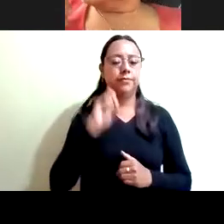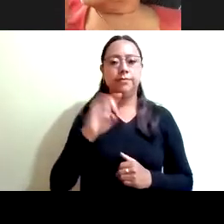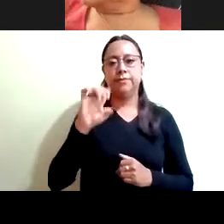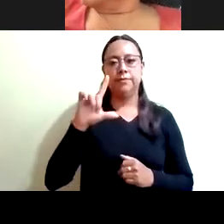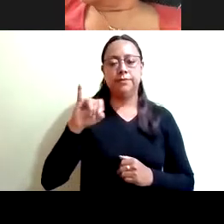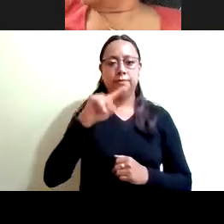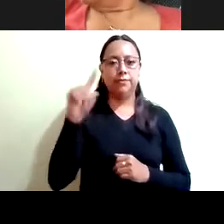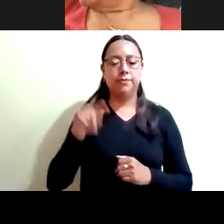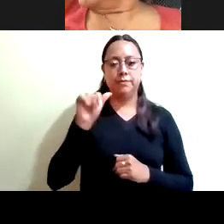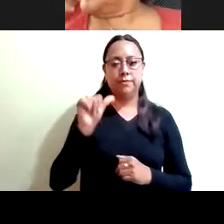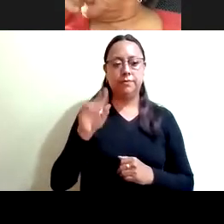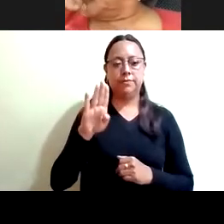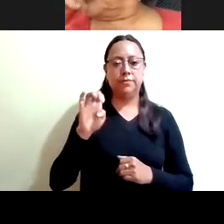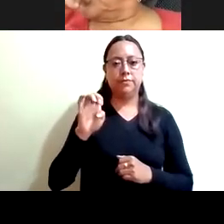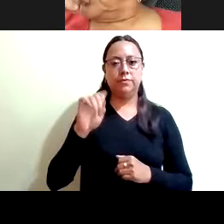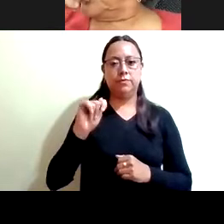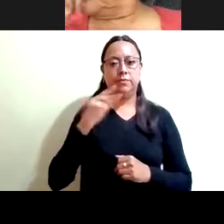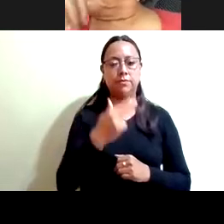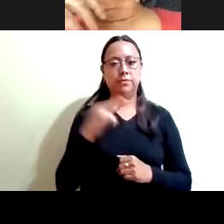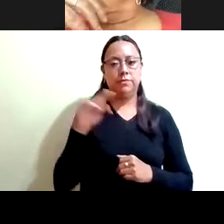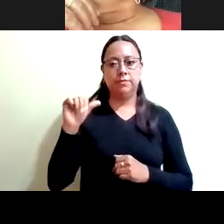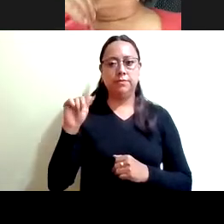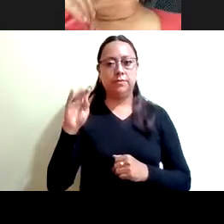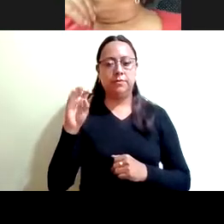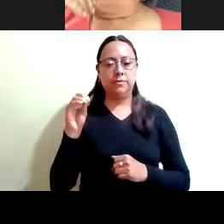Mateos Hernández. En contra.